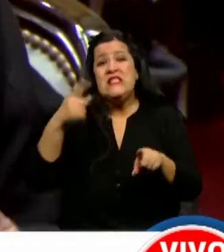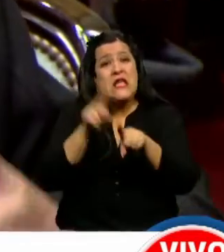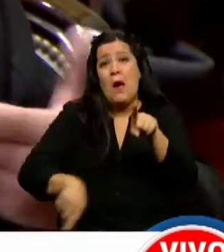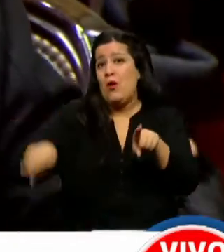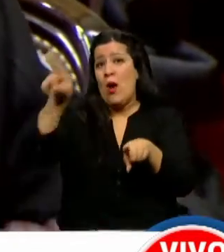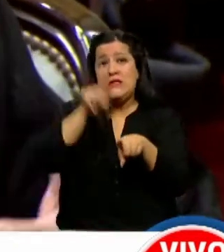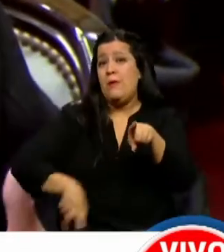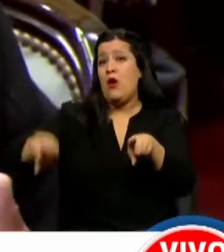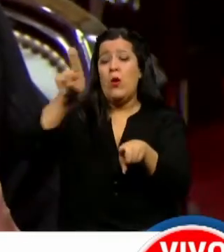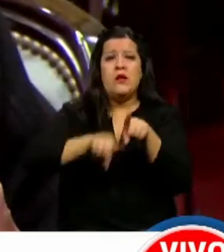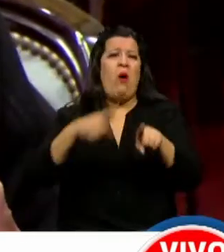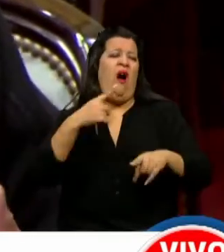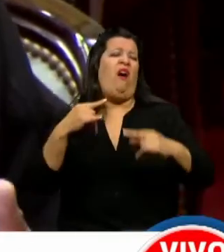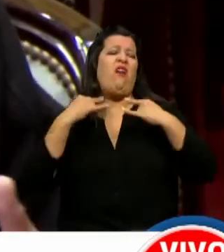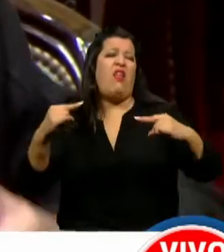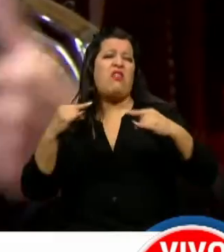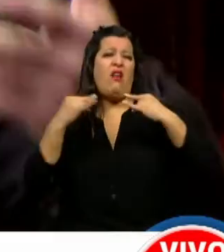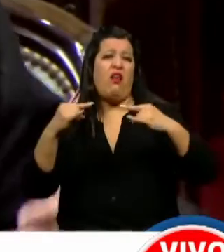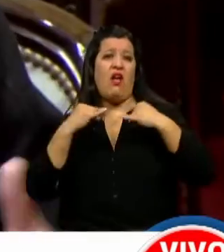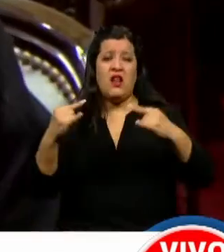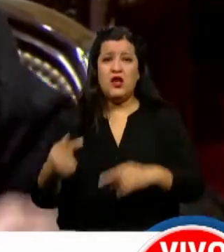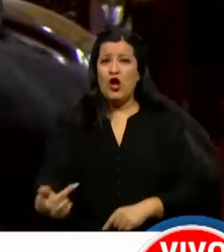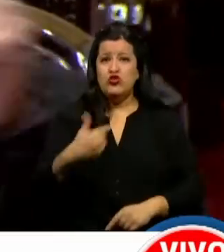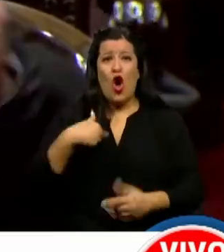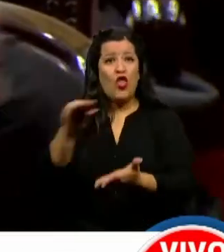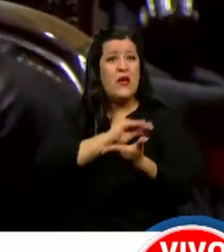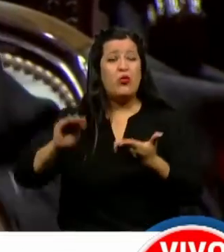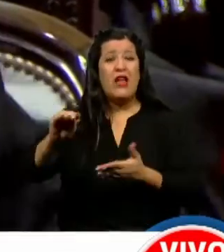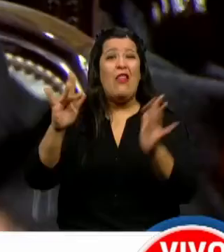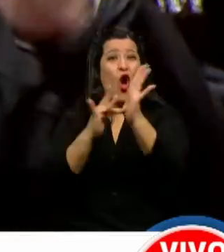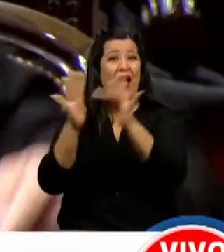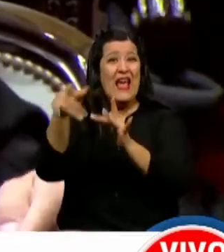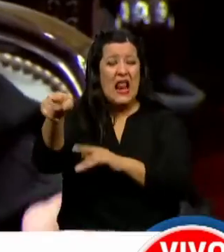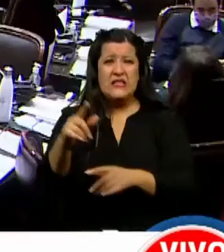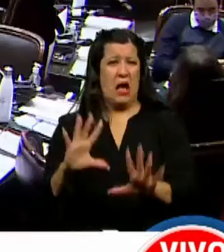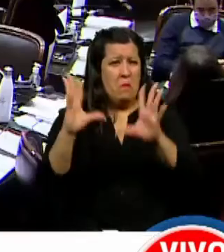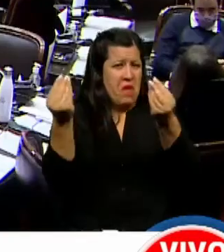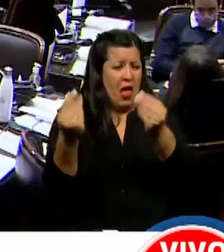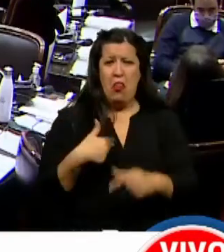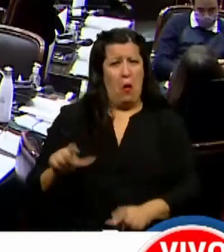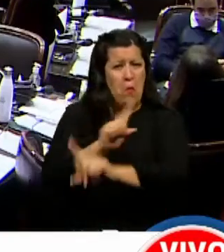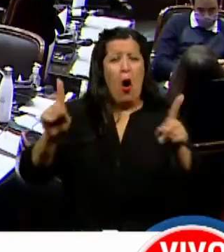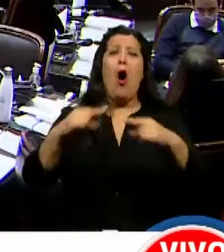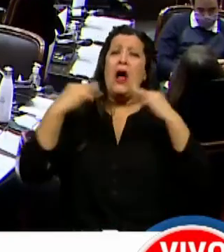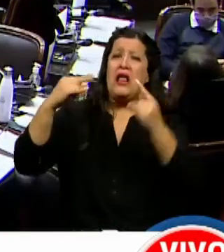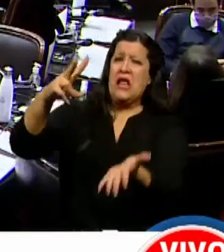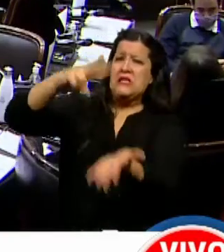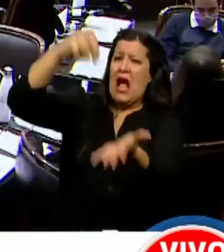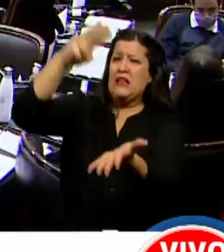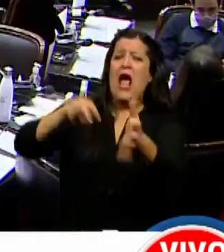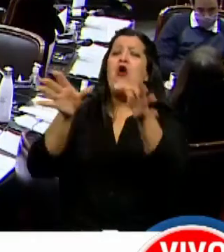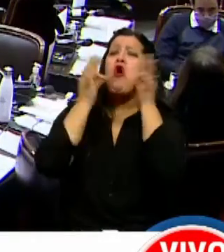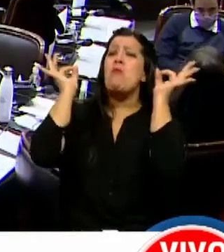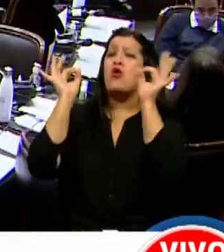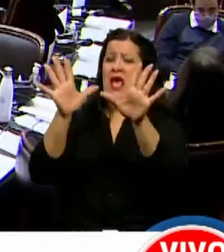mismo, que se ponen a gritar. Y yo, diputado Iglesias, no le tengo miedo. Grite, salte, grite todas